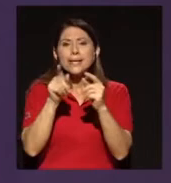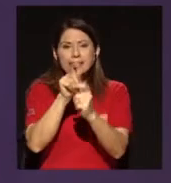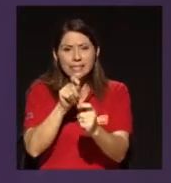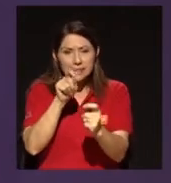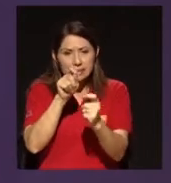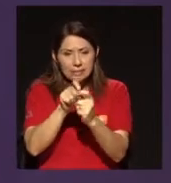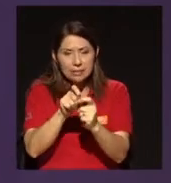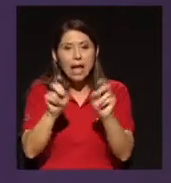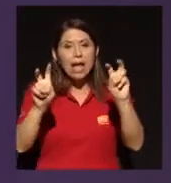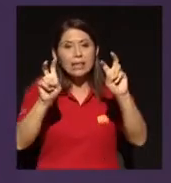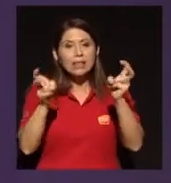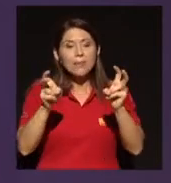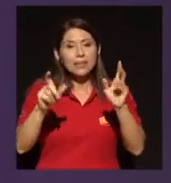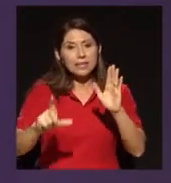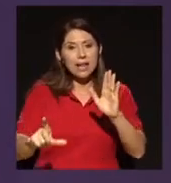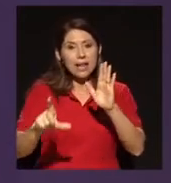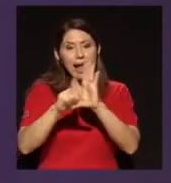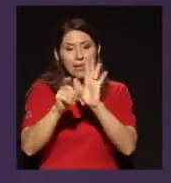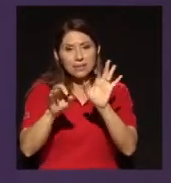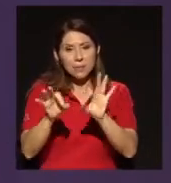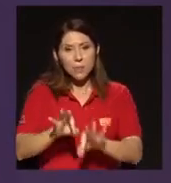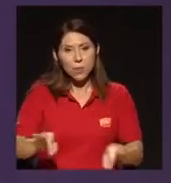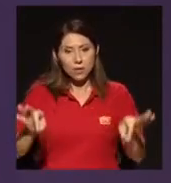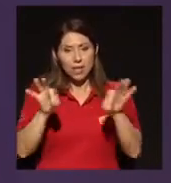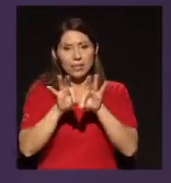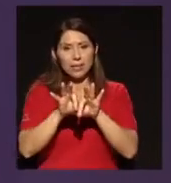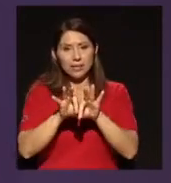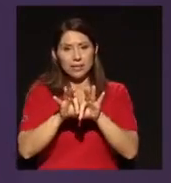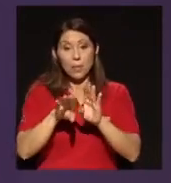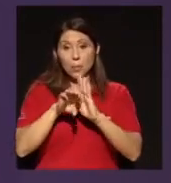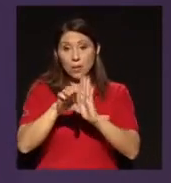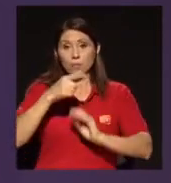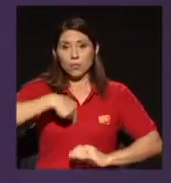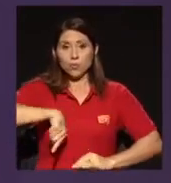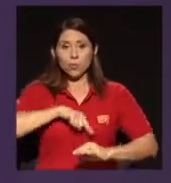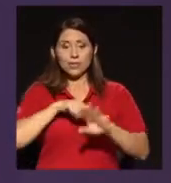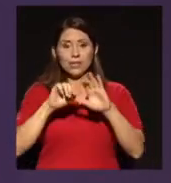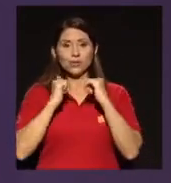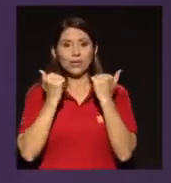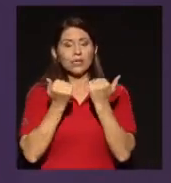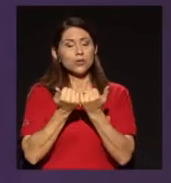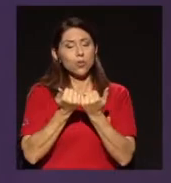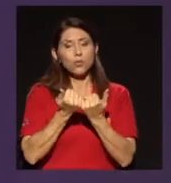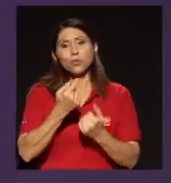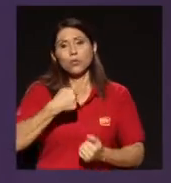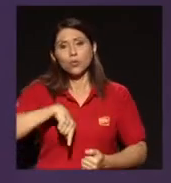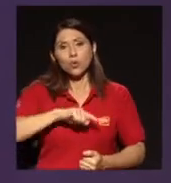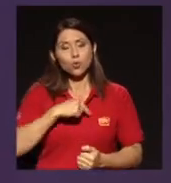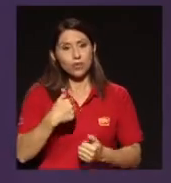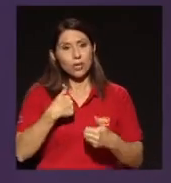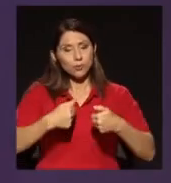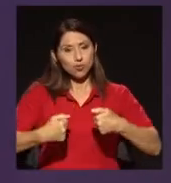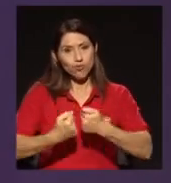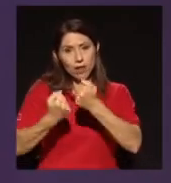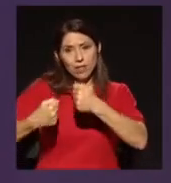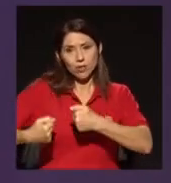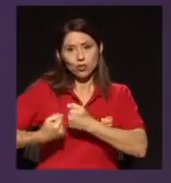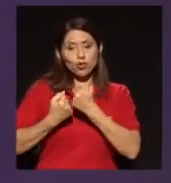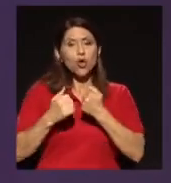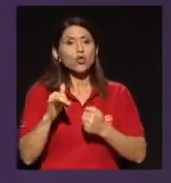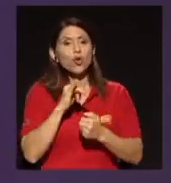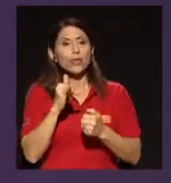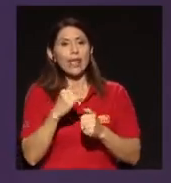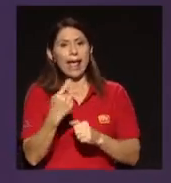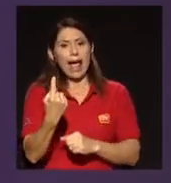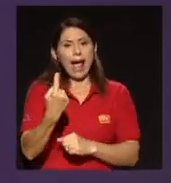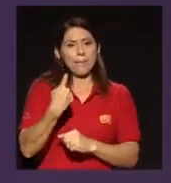legales importantes, ¿verdad? En el caso de la asociación nuestra, nos enfrentamos con retos donde hay amenazas por quitar la custodia a los